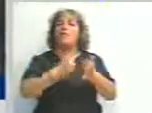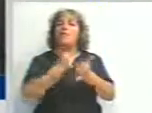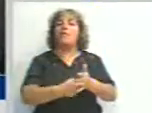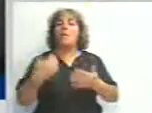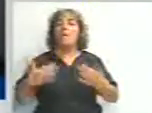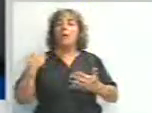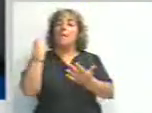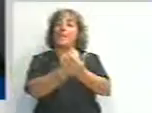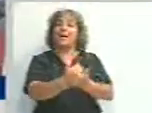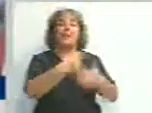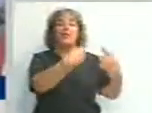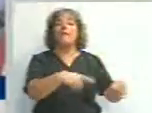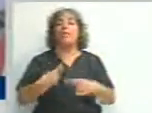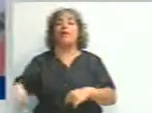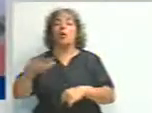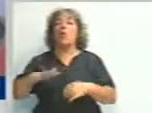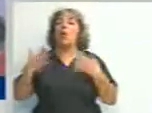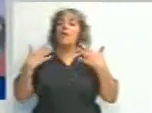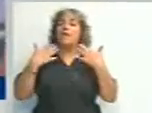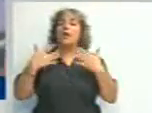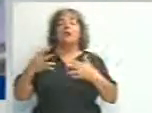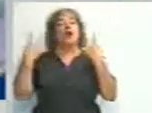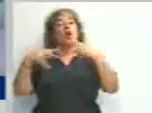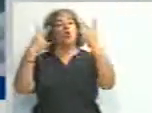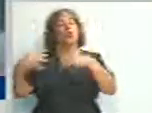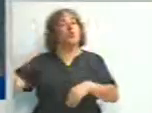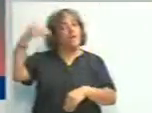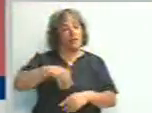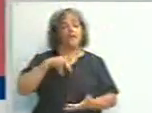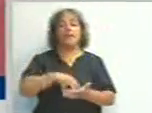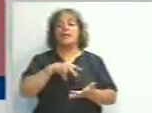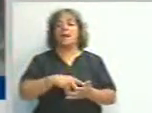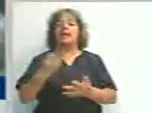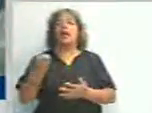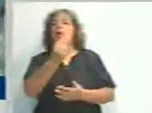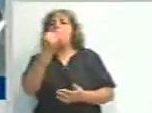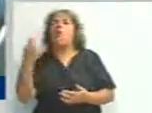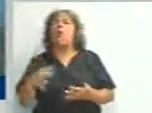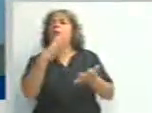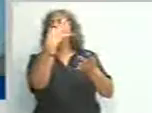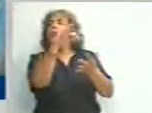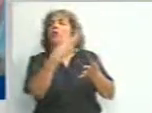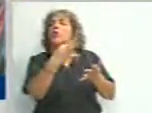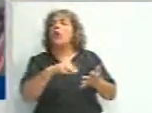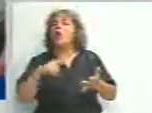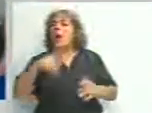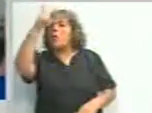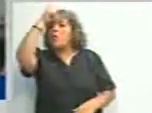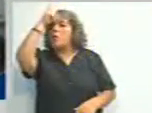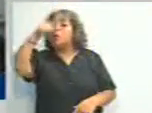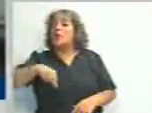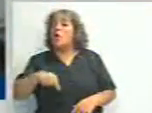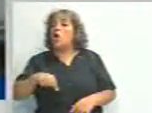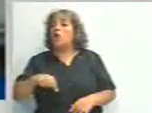para este verano, que bueno, tantos turistas está trayendo a Salta. ¿Cuántos efectivos participan de estos operativos, ¿no? Y en el día de hoy en este